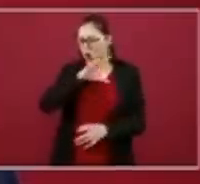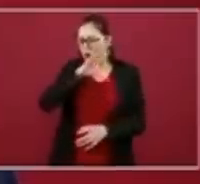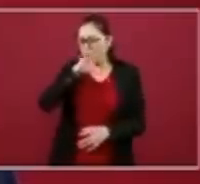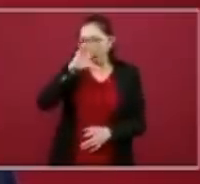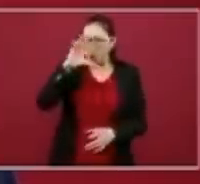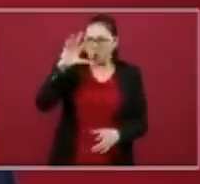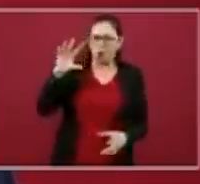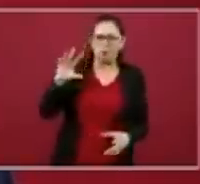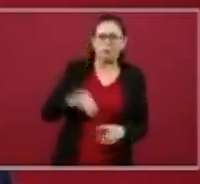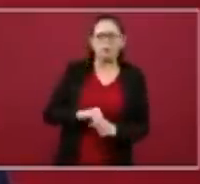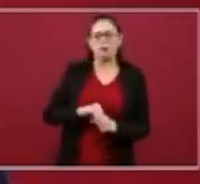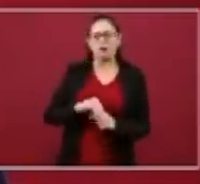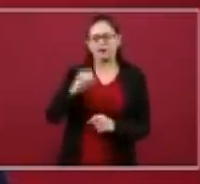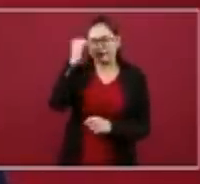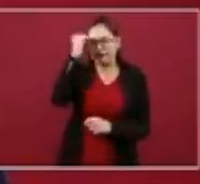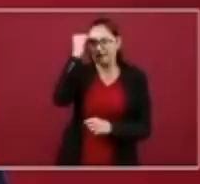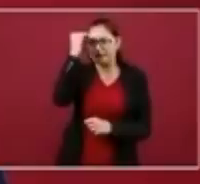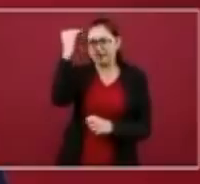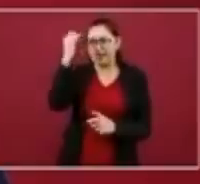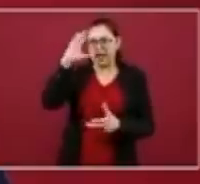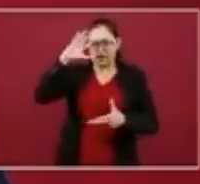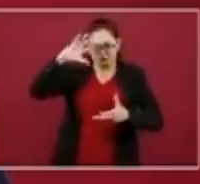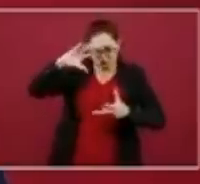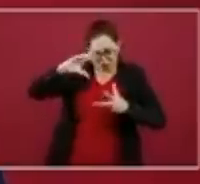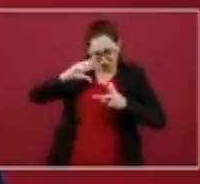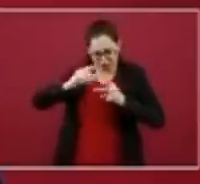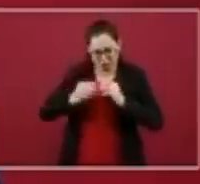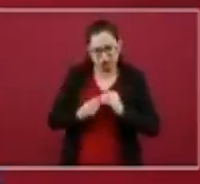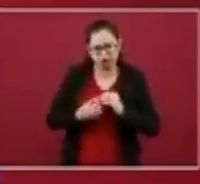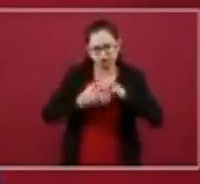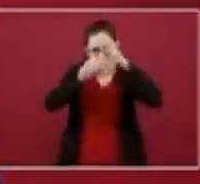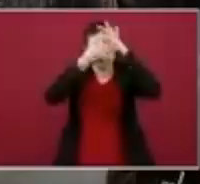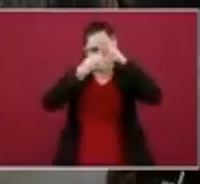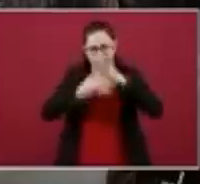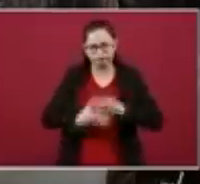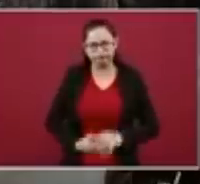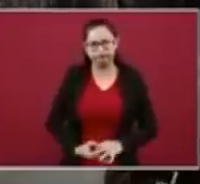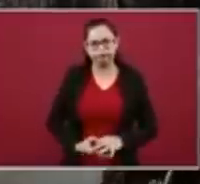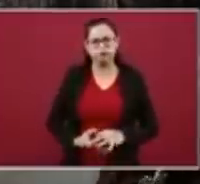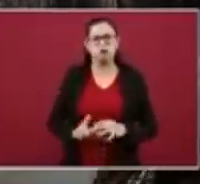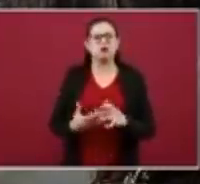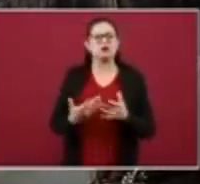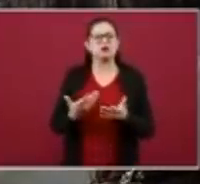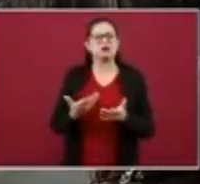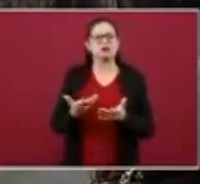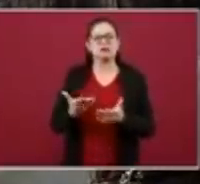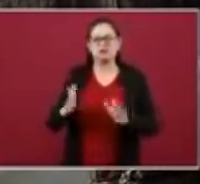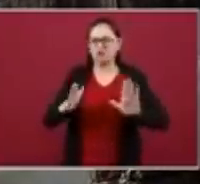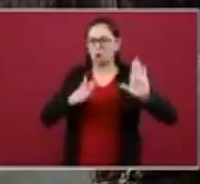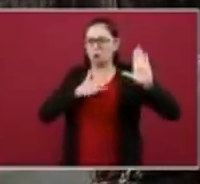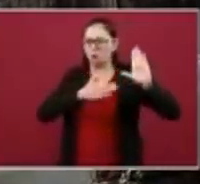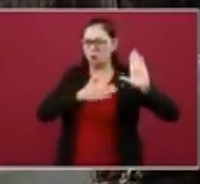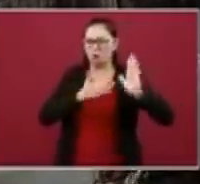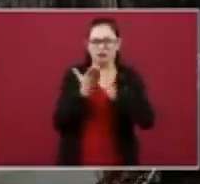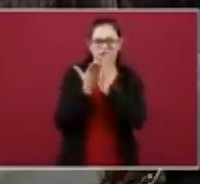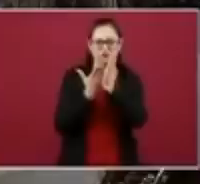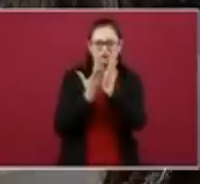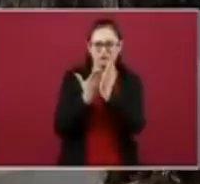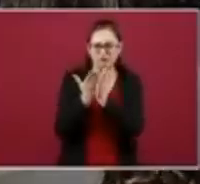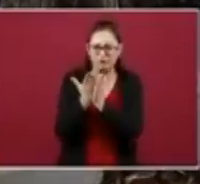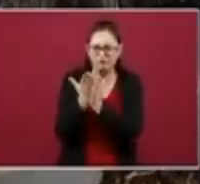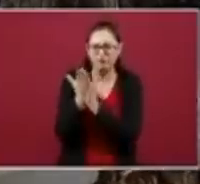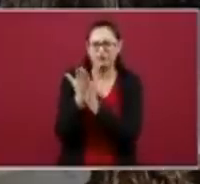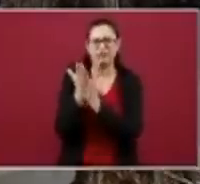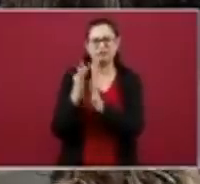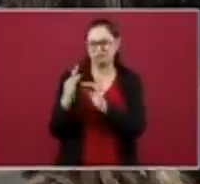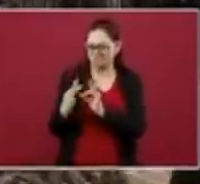existen compromisos, existen lealtades. Entonces, la